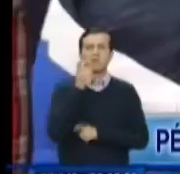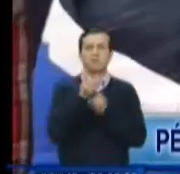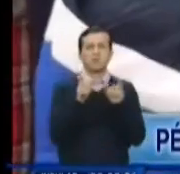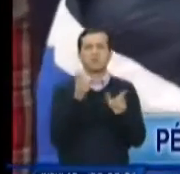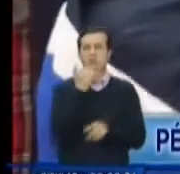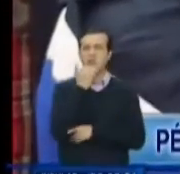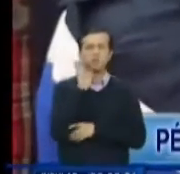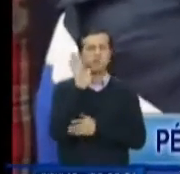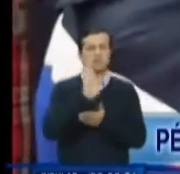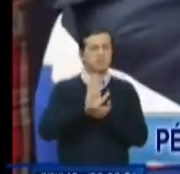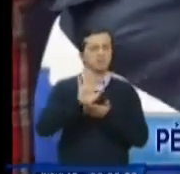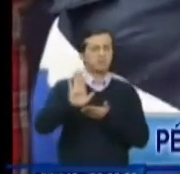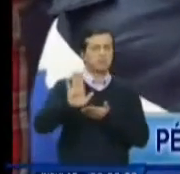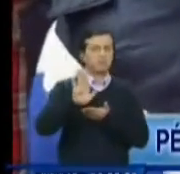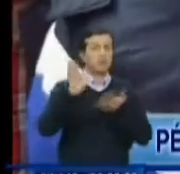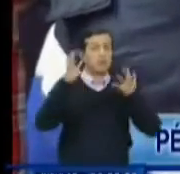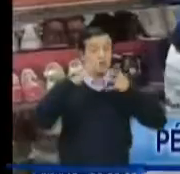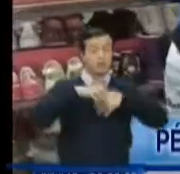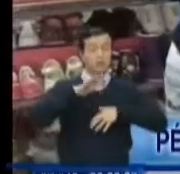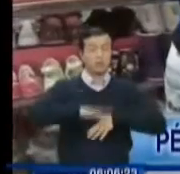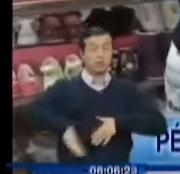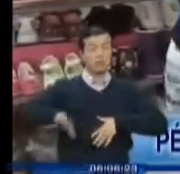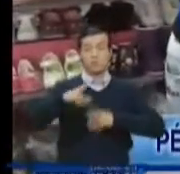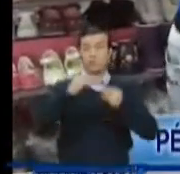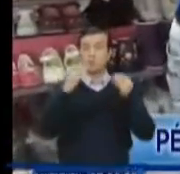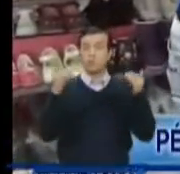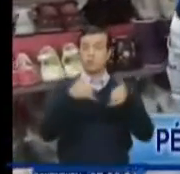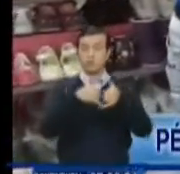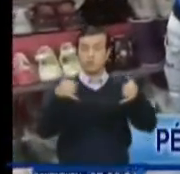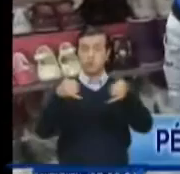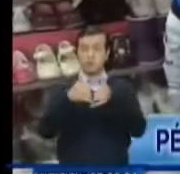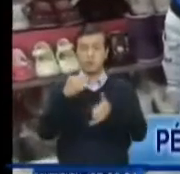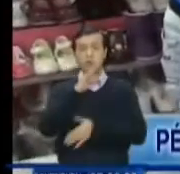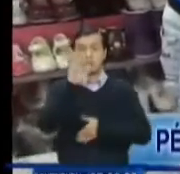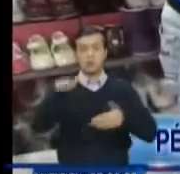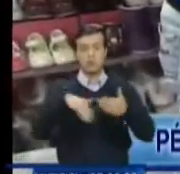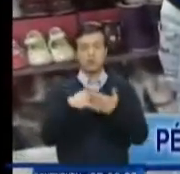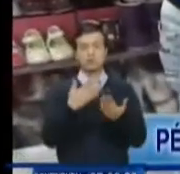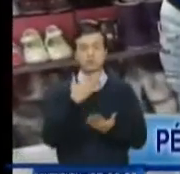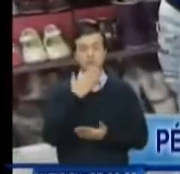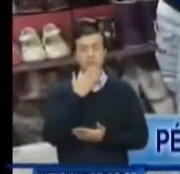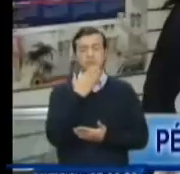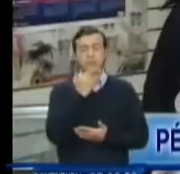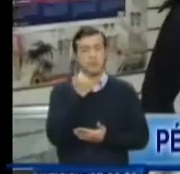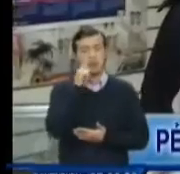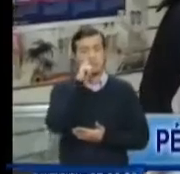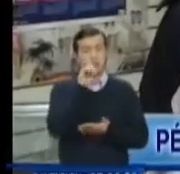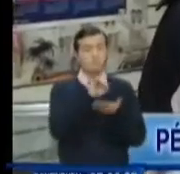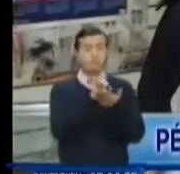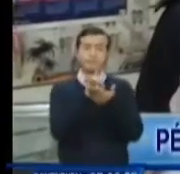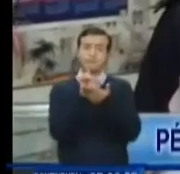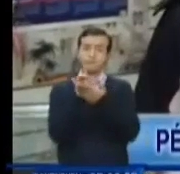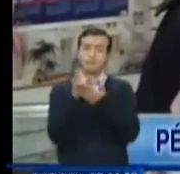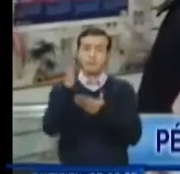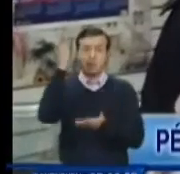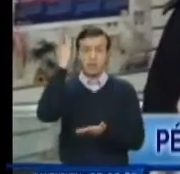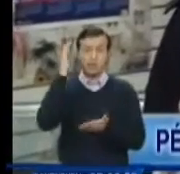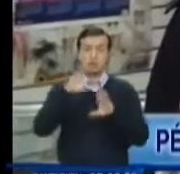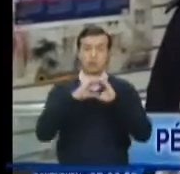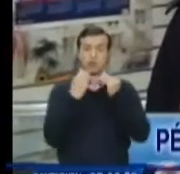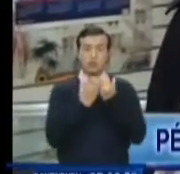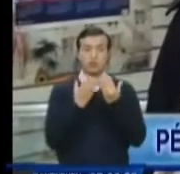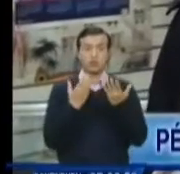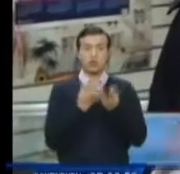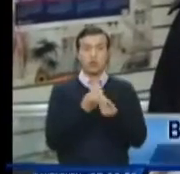mal. La crisis es general. En la mayoría de locales se vieron obligados a despedir a empleados. Antes, en la época escolar, se